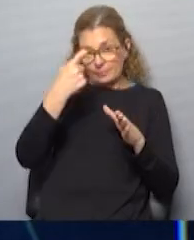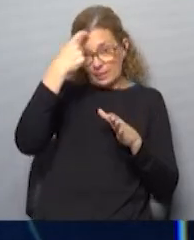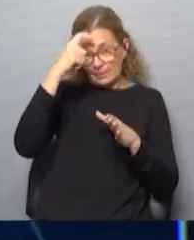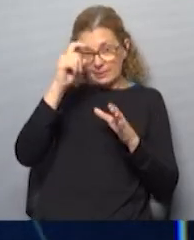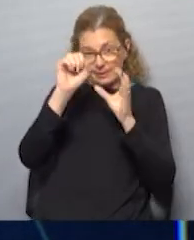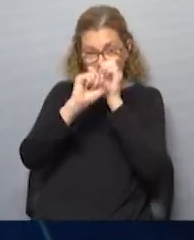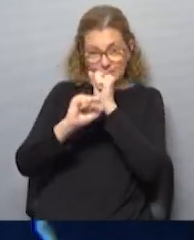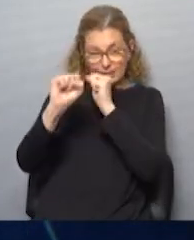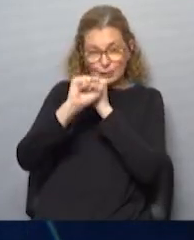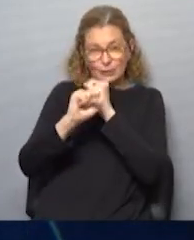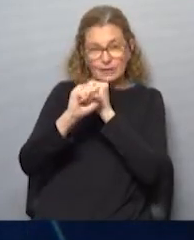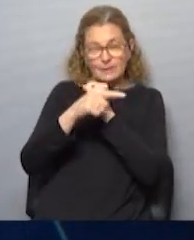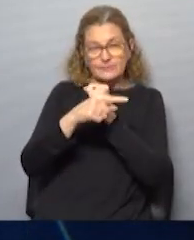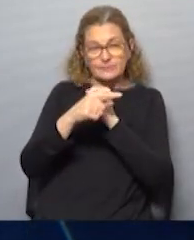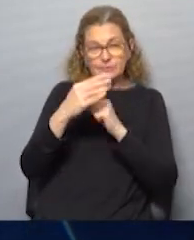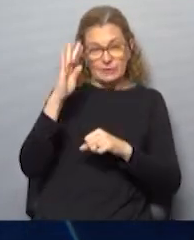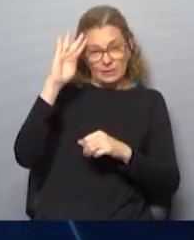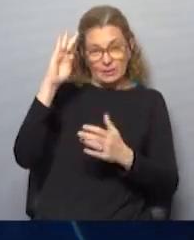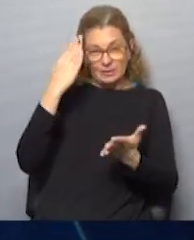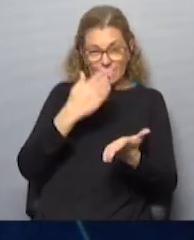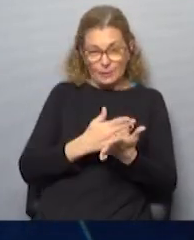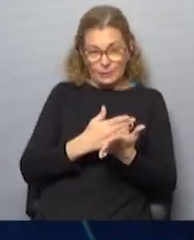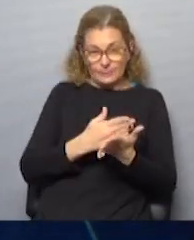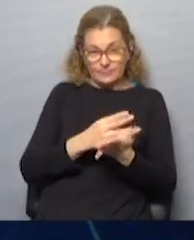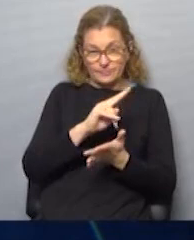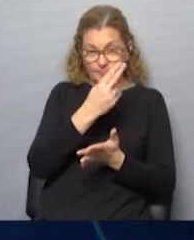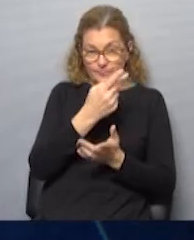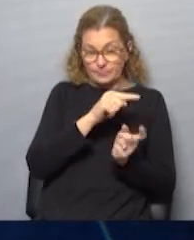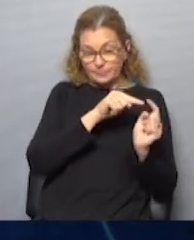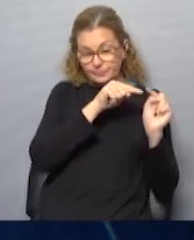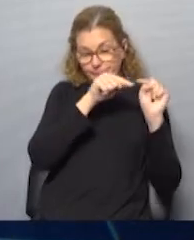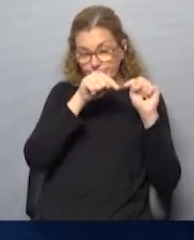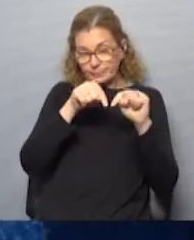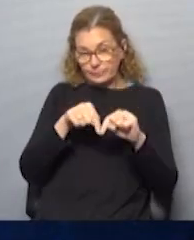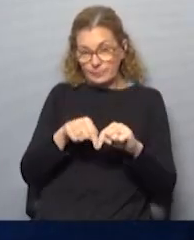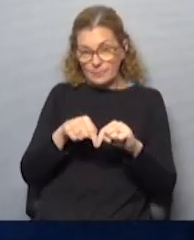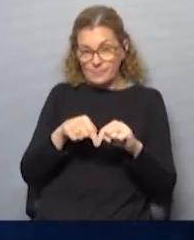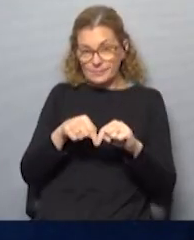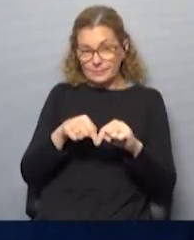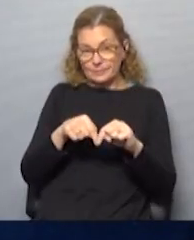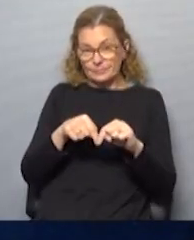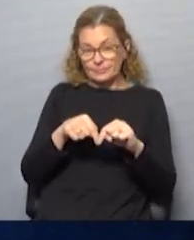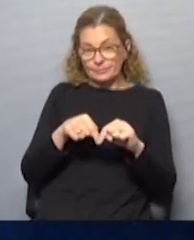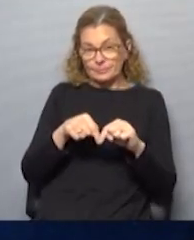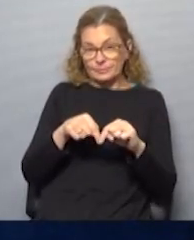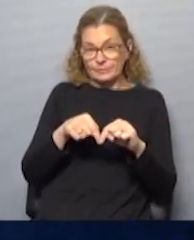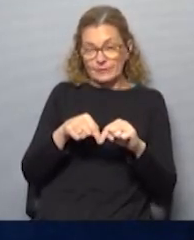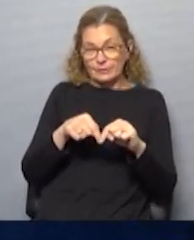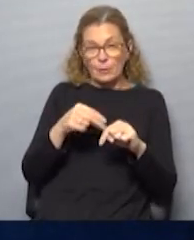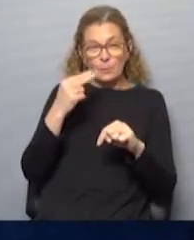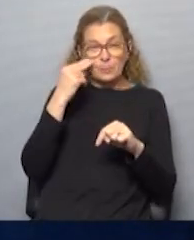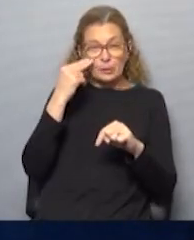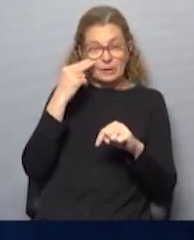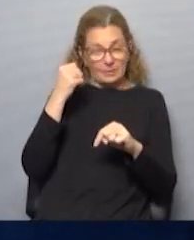tecnología que fue el proceso de la dictadura uruguay viene acumulando con conflictos